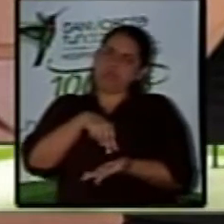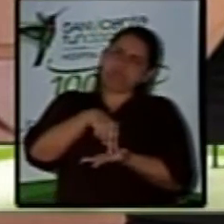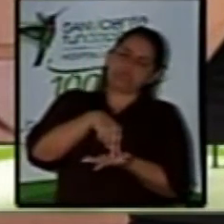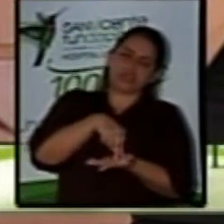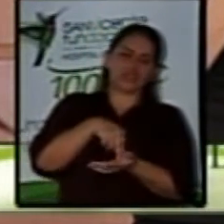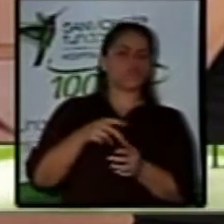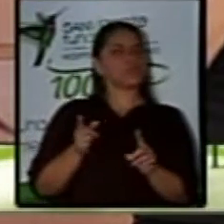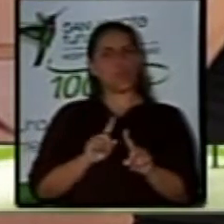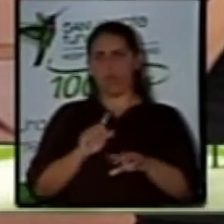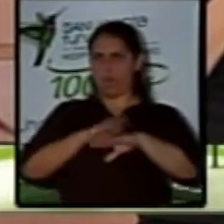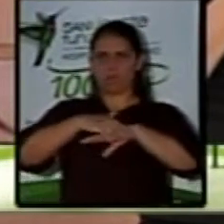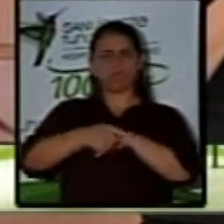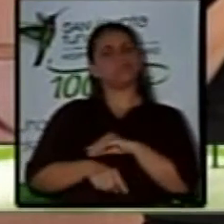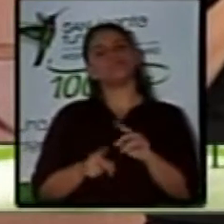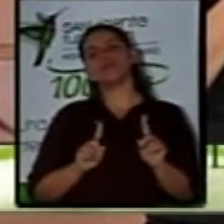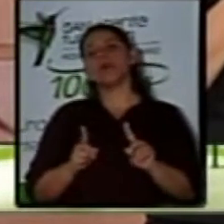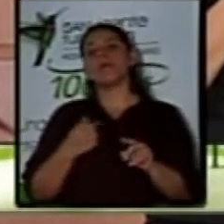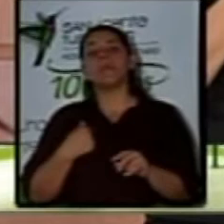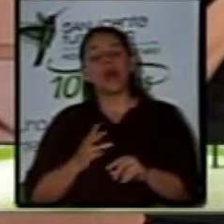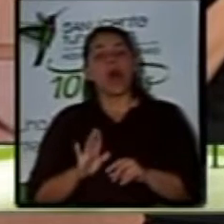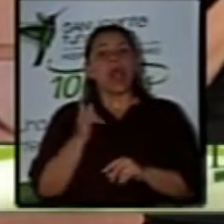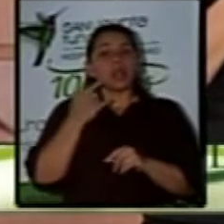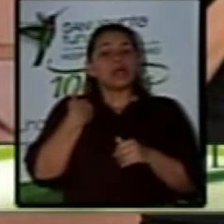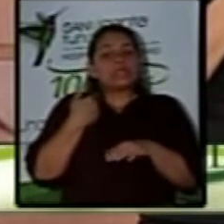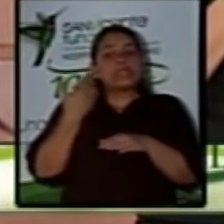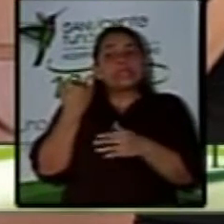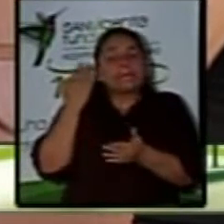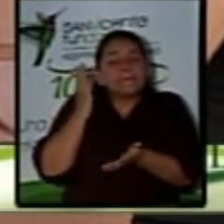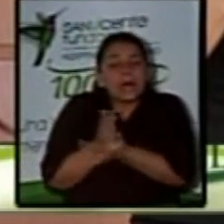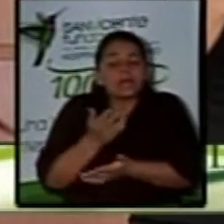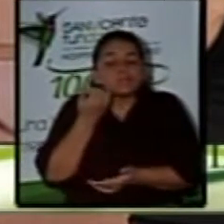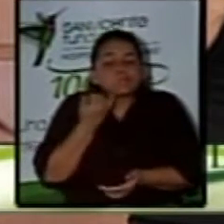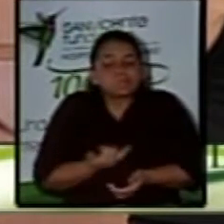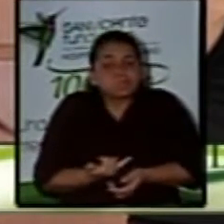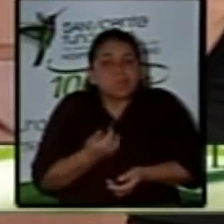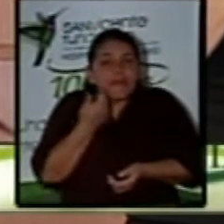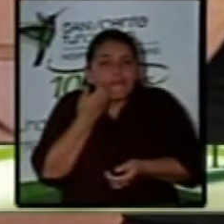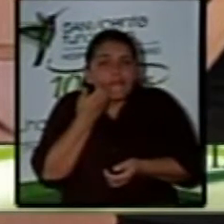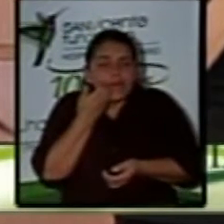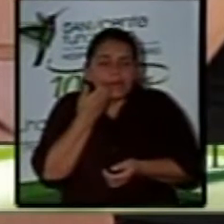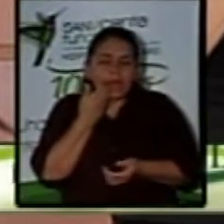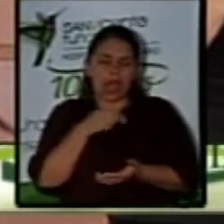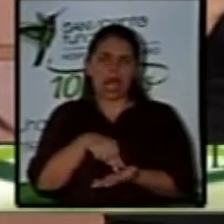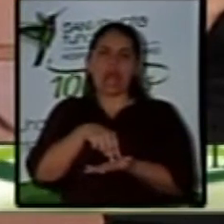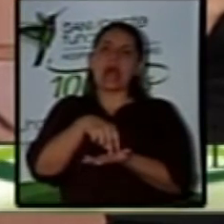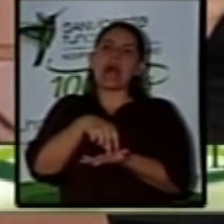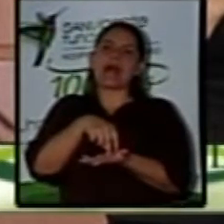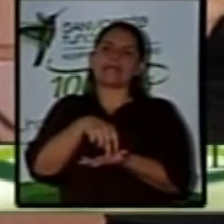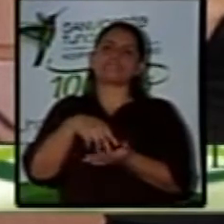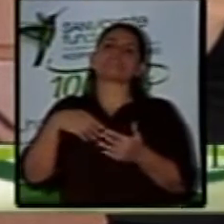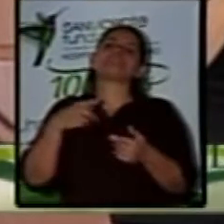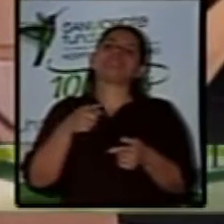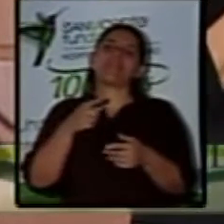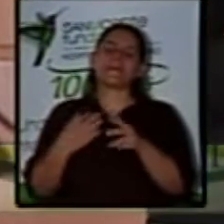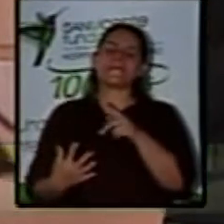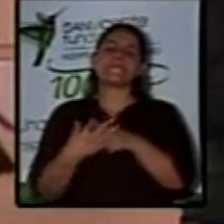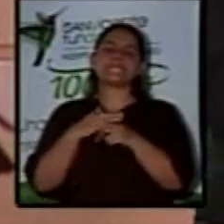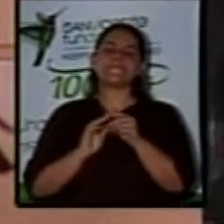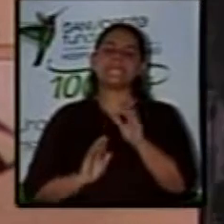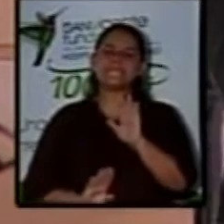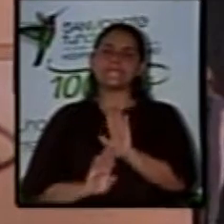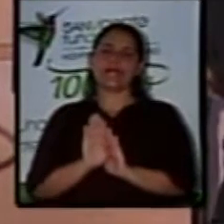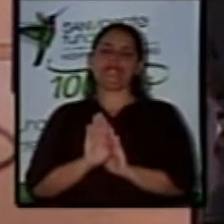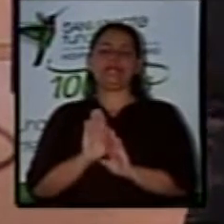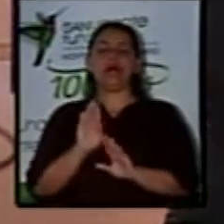causa, pero sí agravan a la persona que tenga la enfermedad o tenga predisposición a esta. Por eso vamos a mirar más